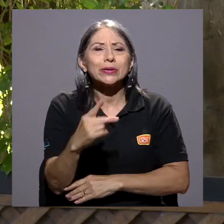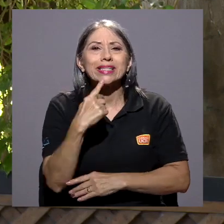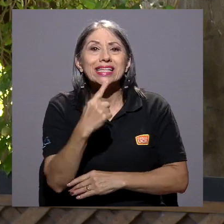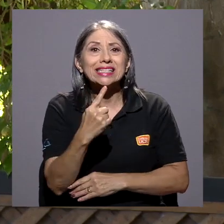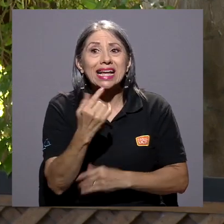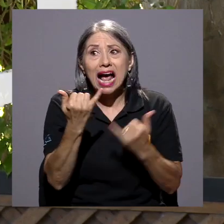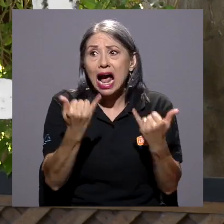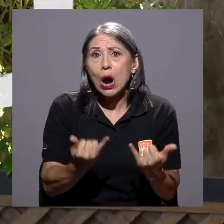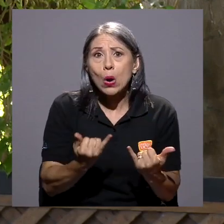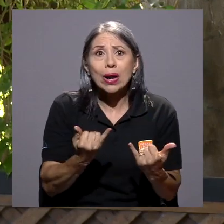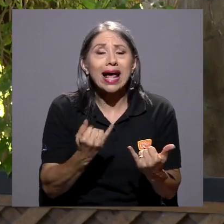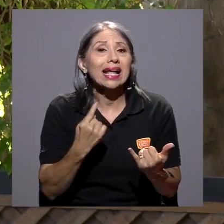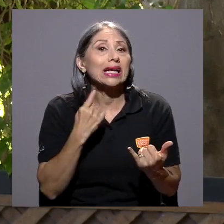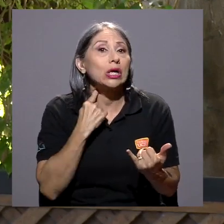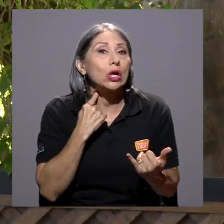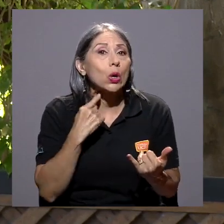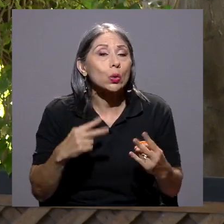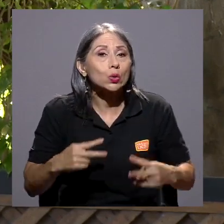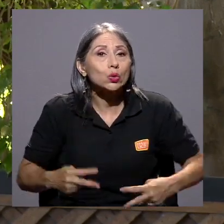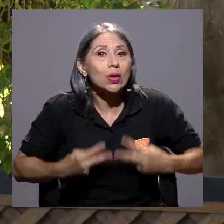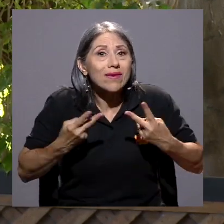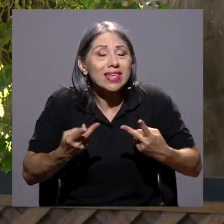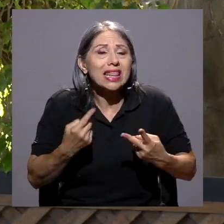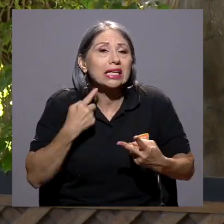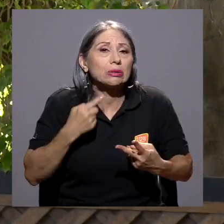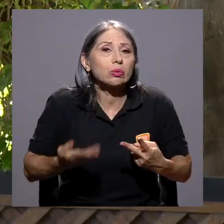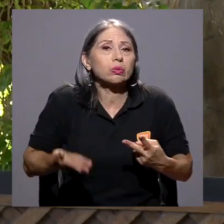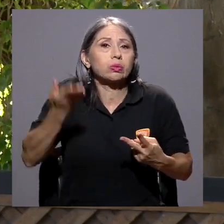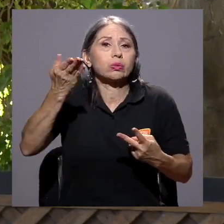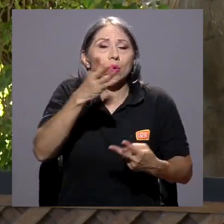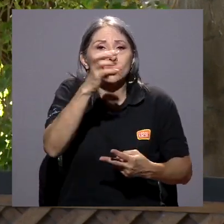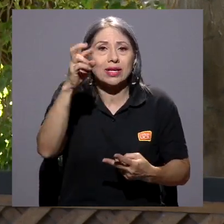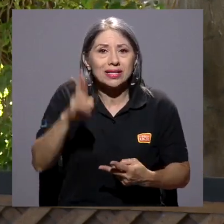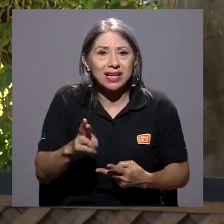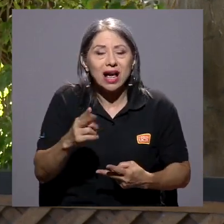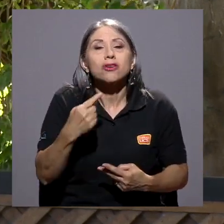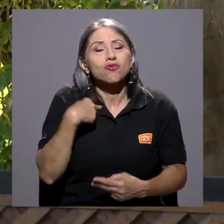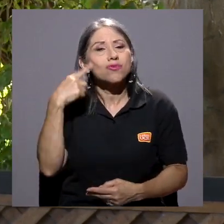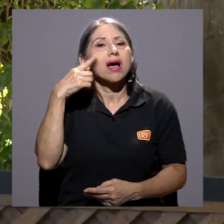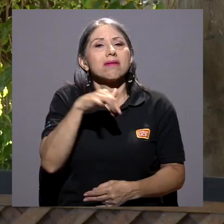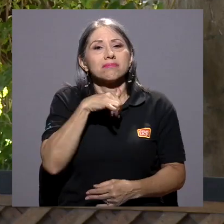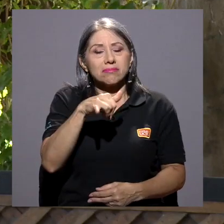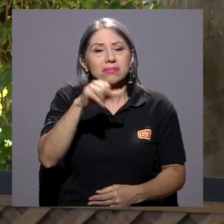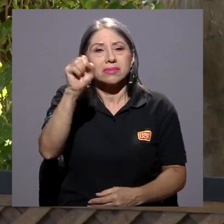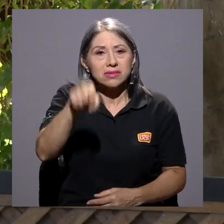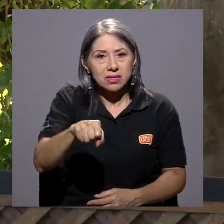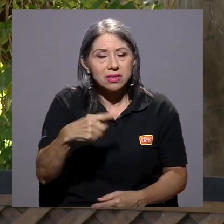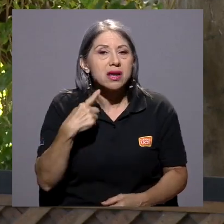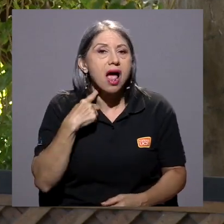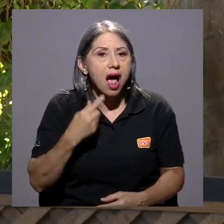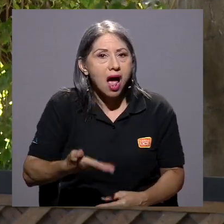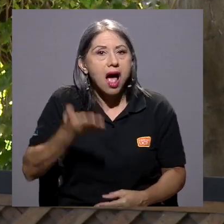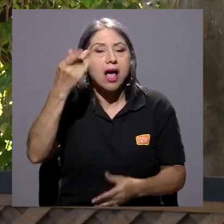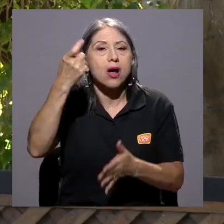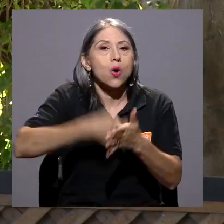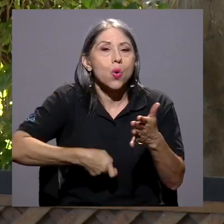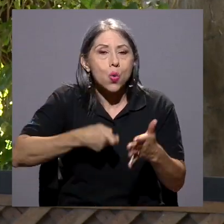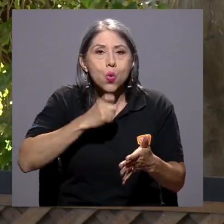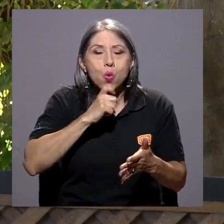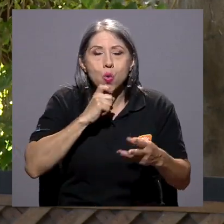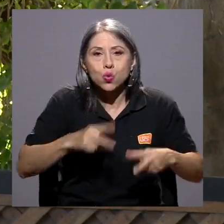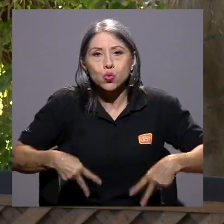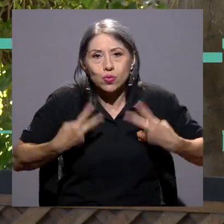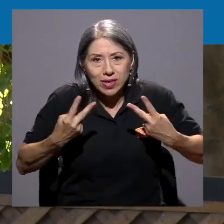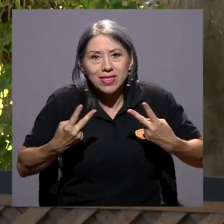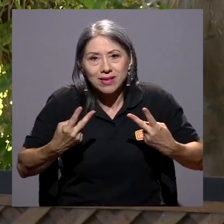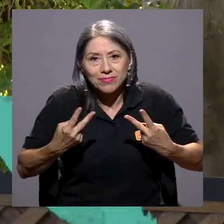costo de vida es muy alto en Costa Rica y esto también es mi percepción, que sí es alto el costo de vida. Y lo que